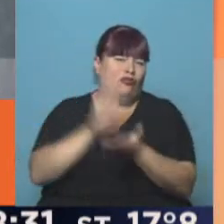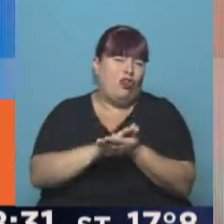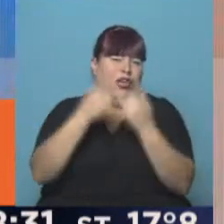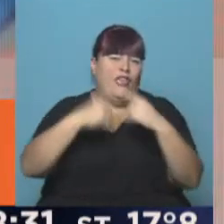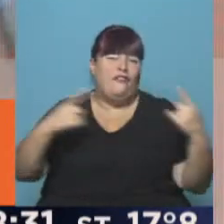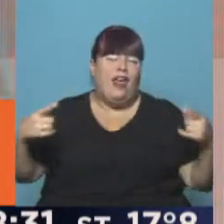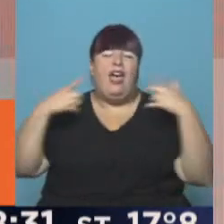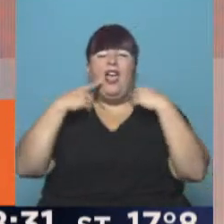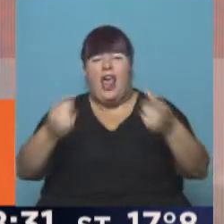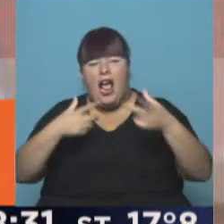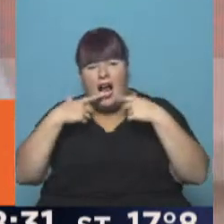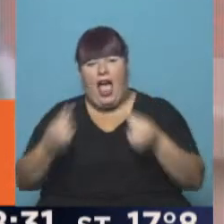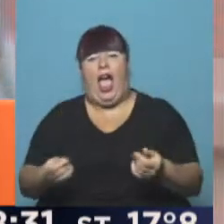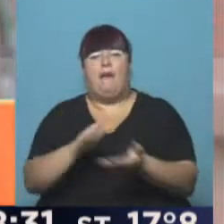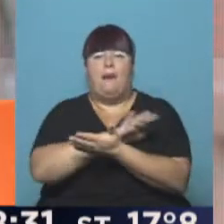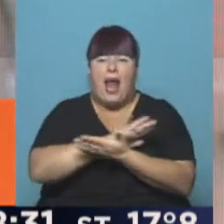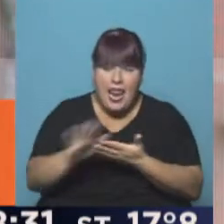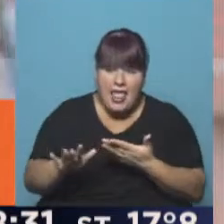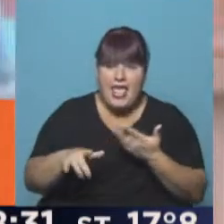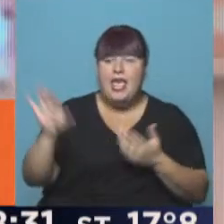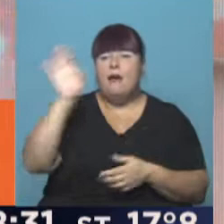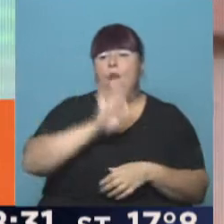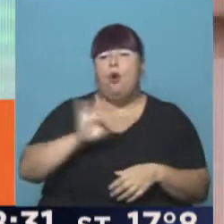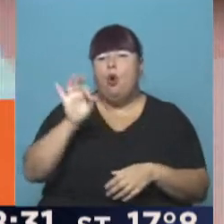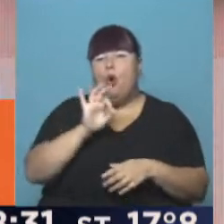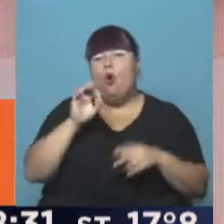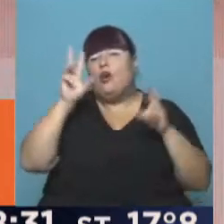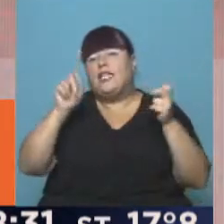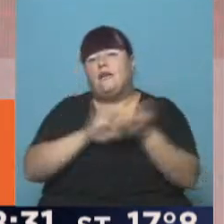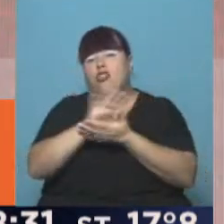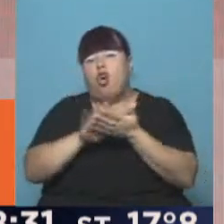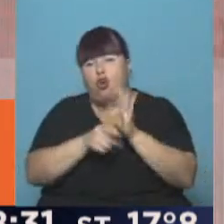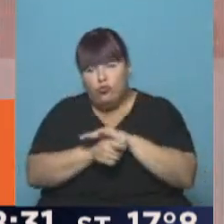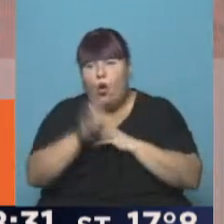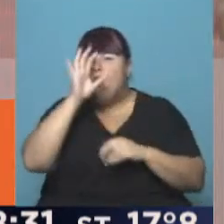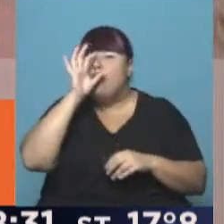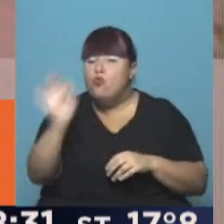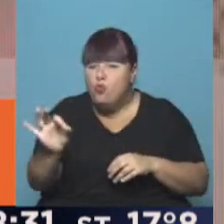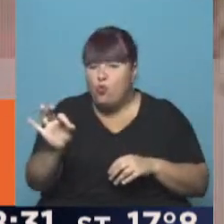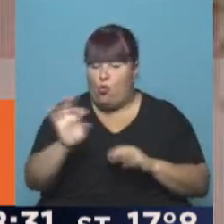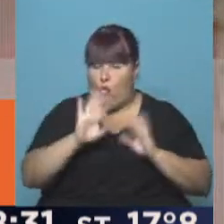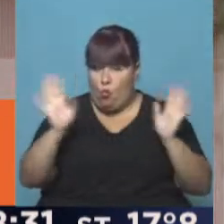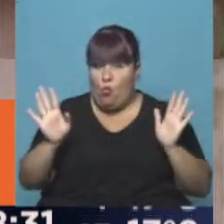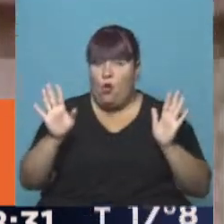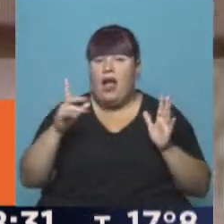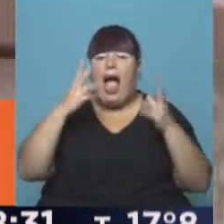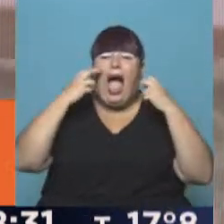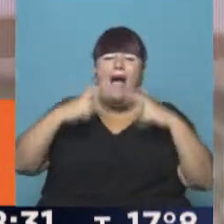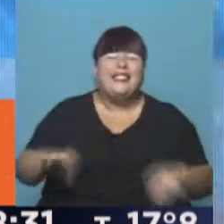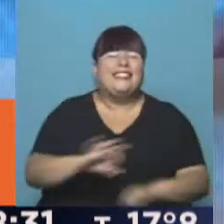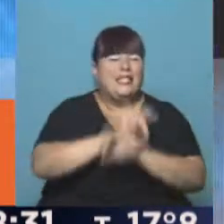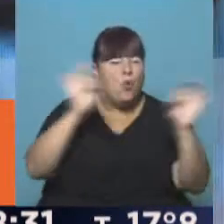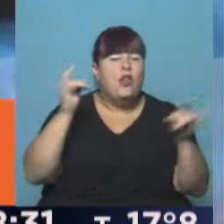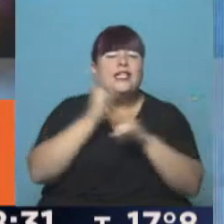diferentes reclamos de transparencia o de odio de casos de corrupción nunca tuvimos una investigación